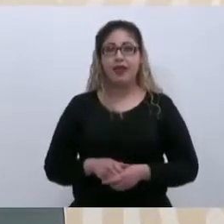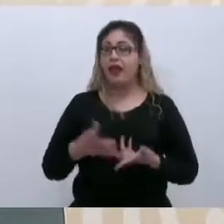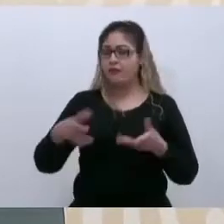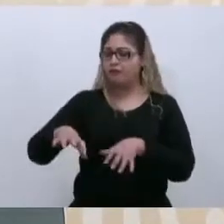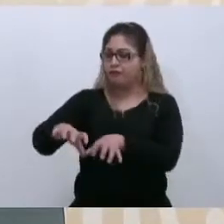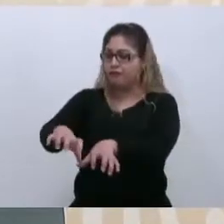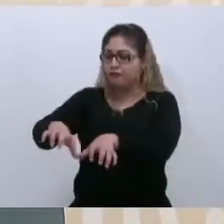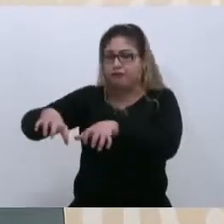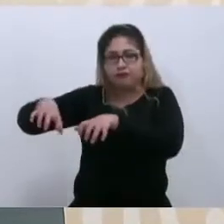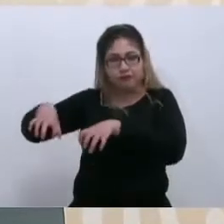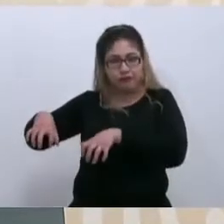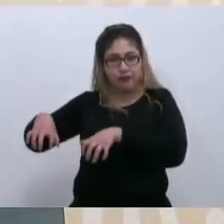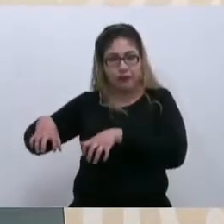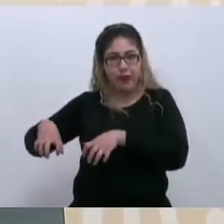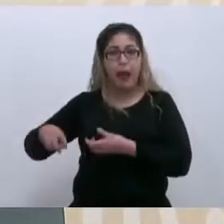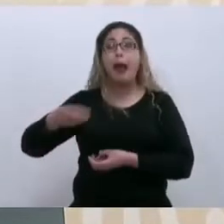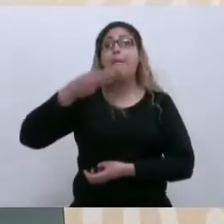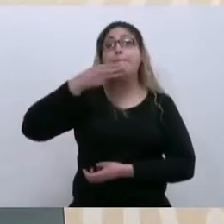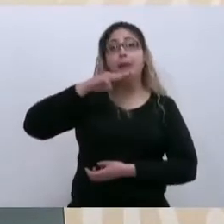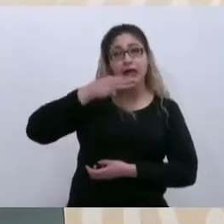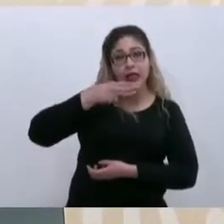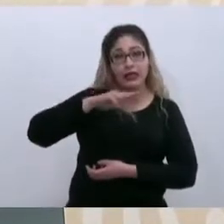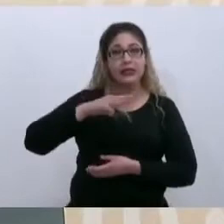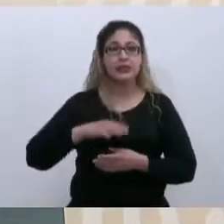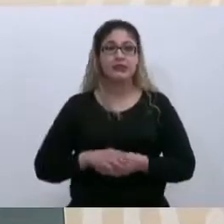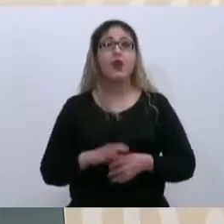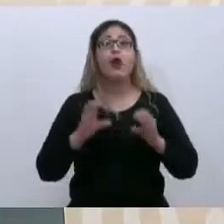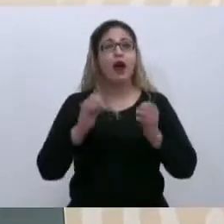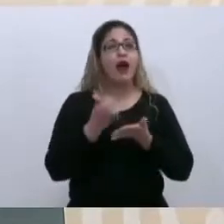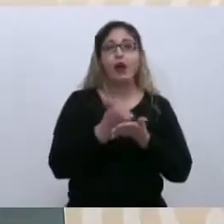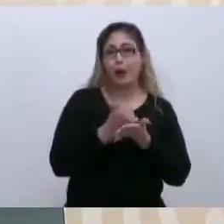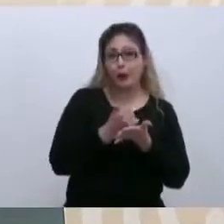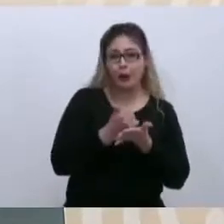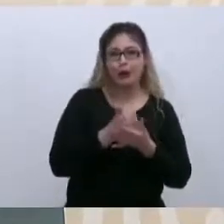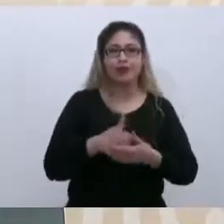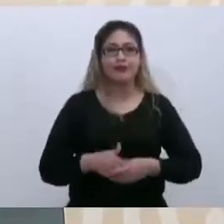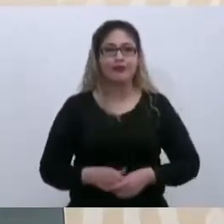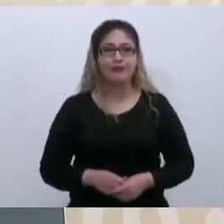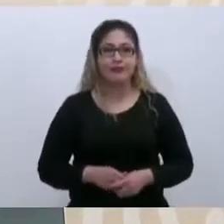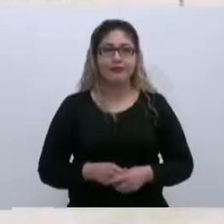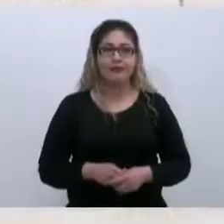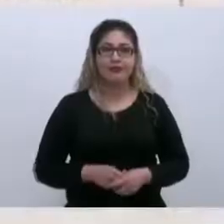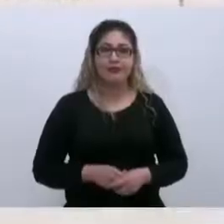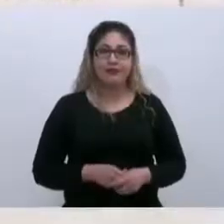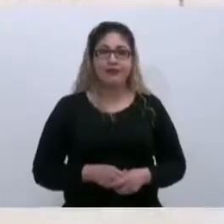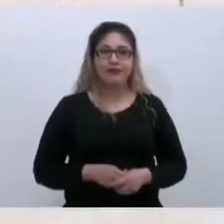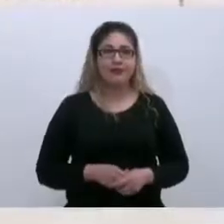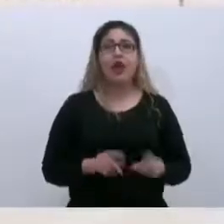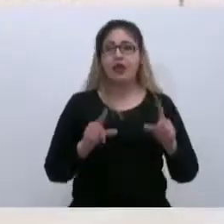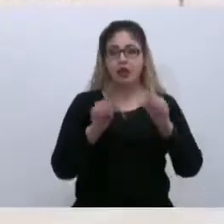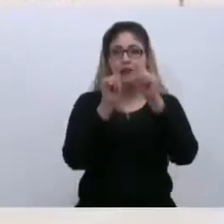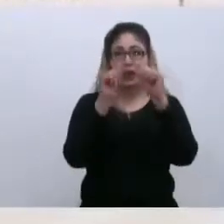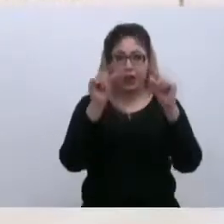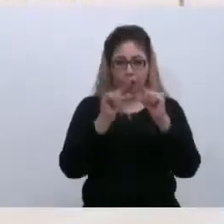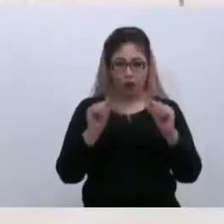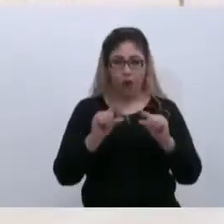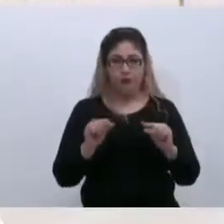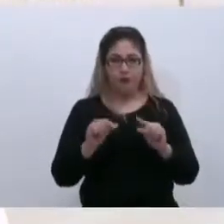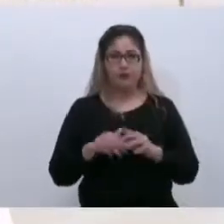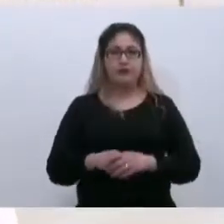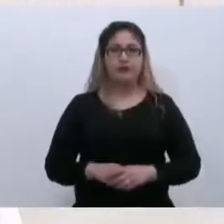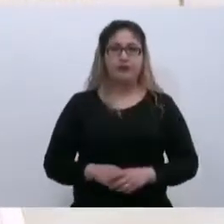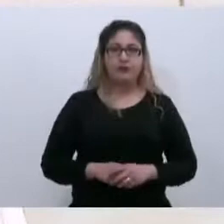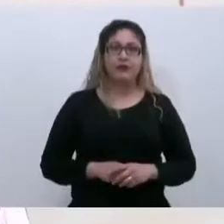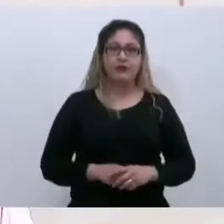a 5.610 pesos la tonelada, el arroz a 6.120, el trigo a